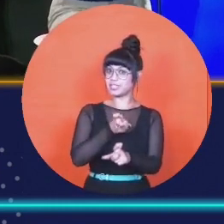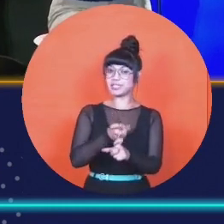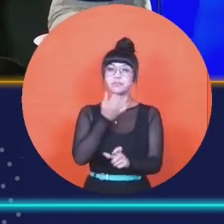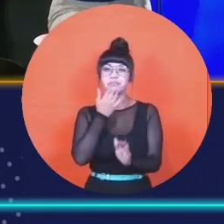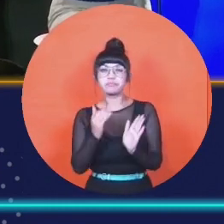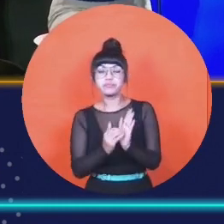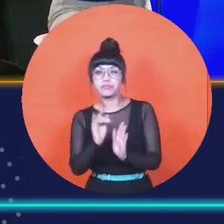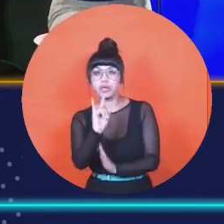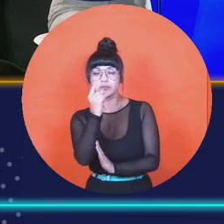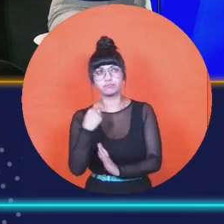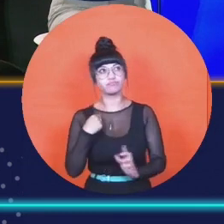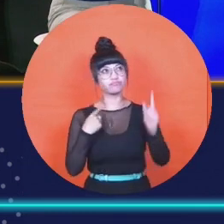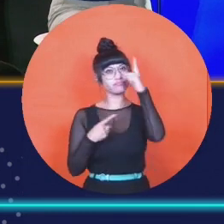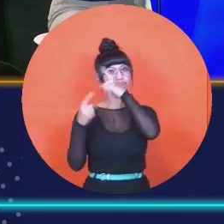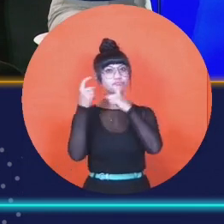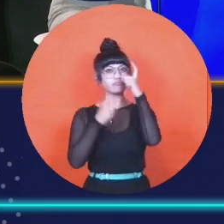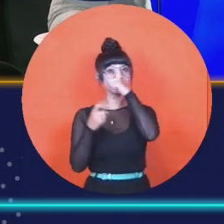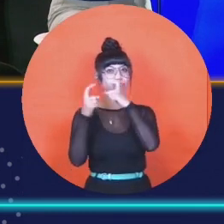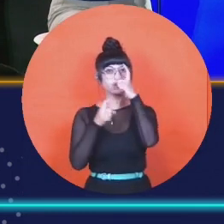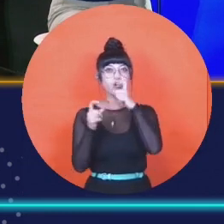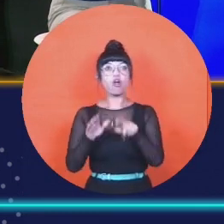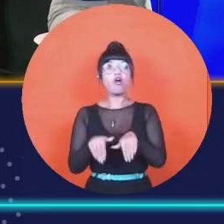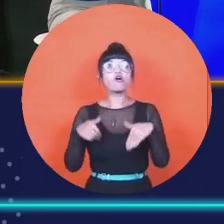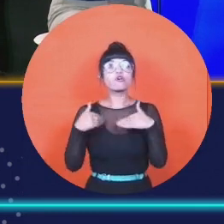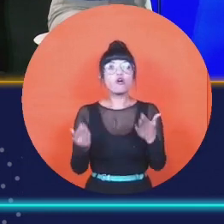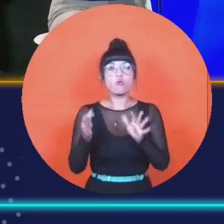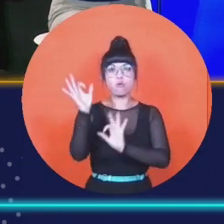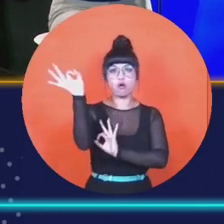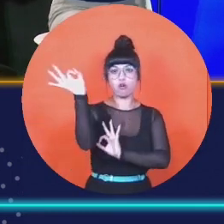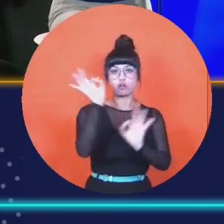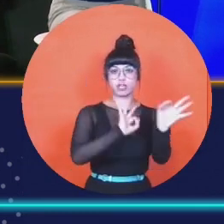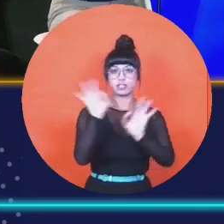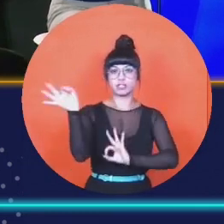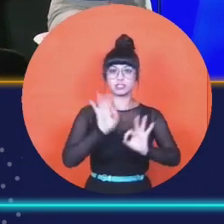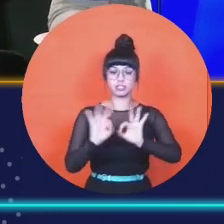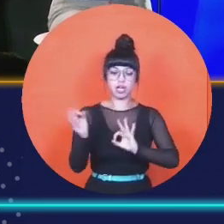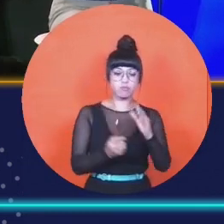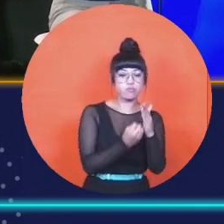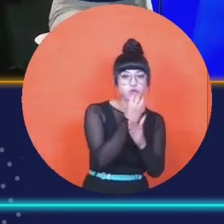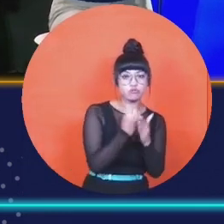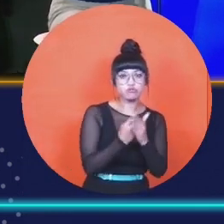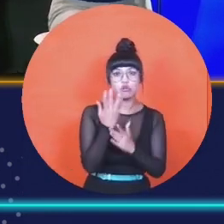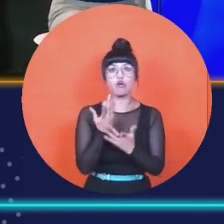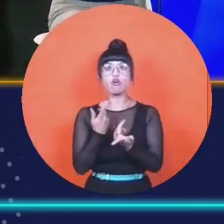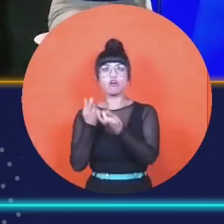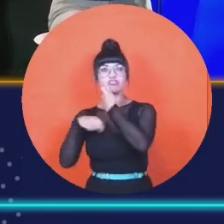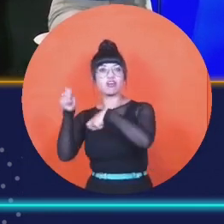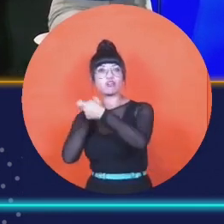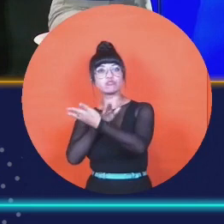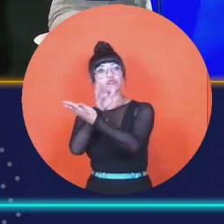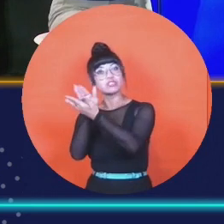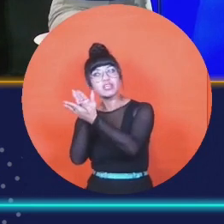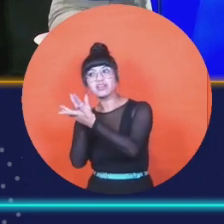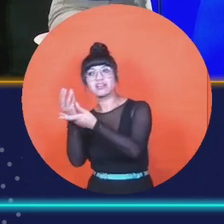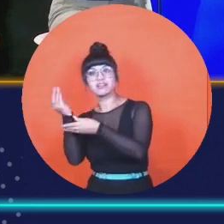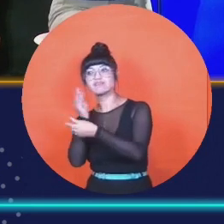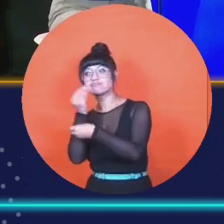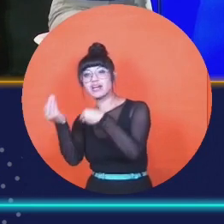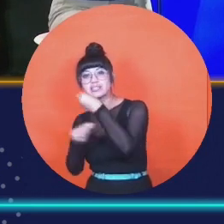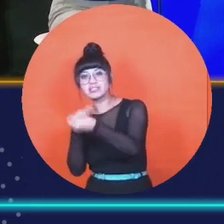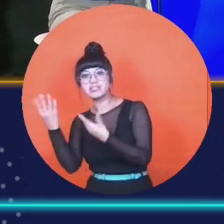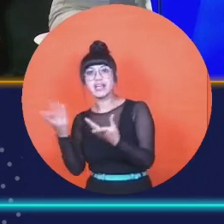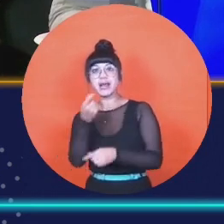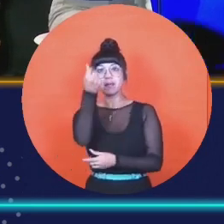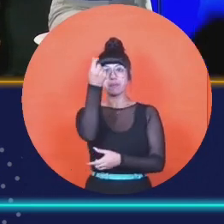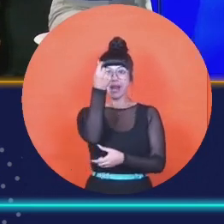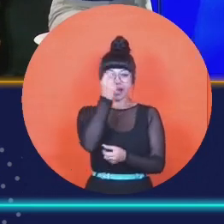tiene que pensar cómo organizar el pipeline de producción, cómo hacer los negocios, cómo gestionar la plata